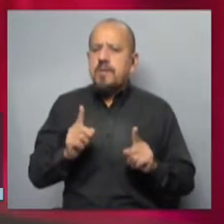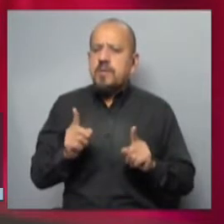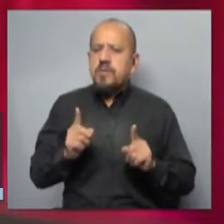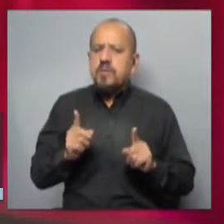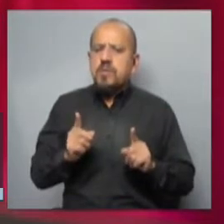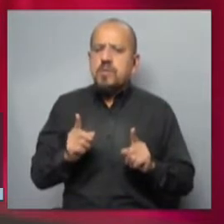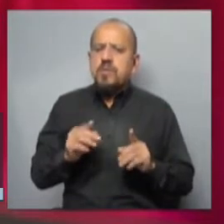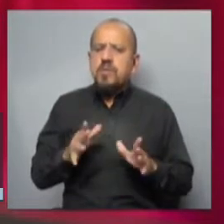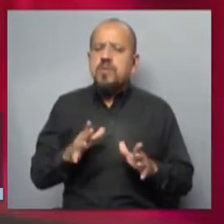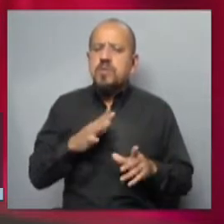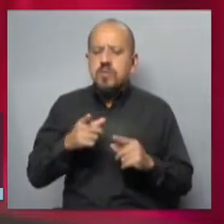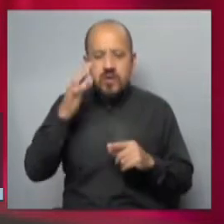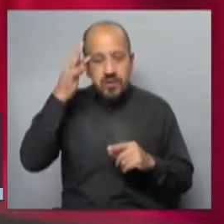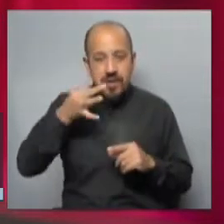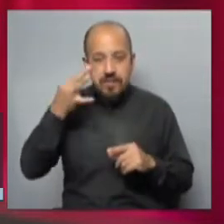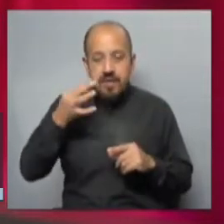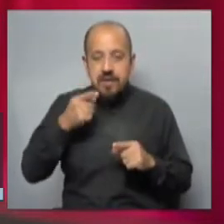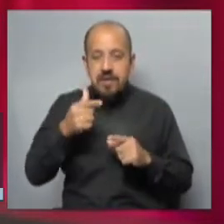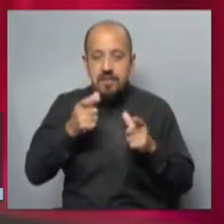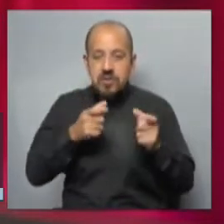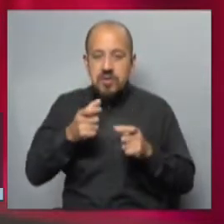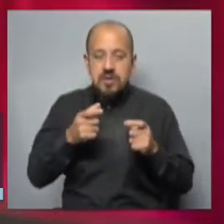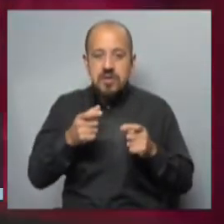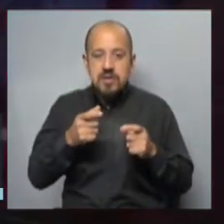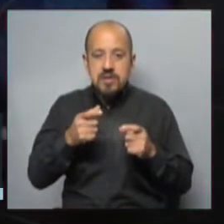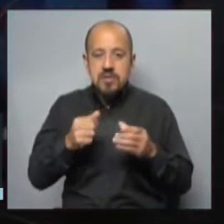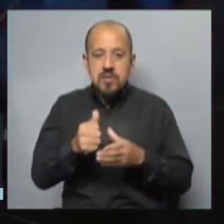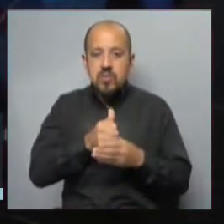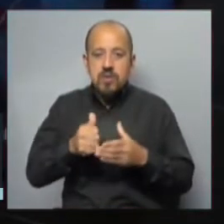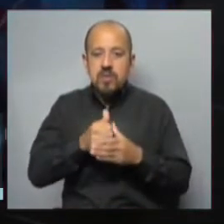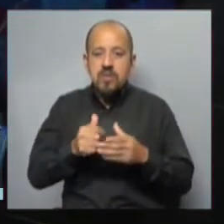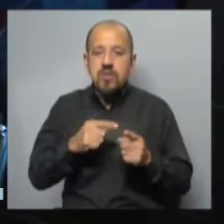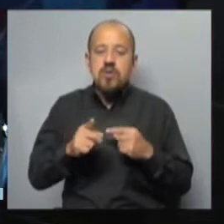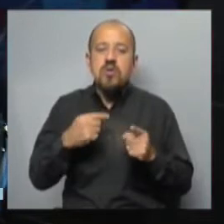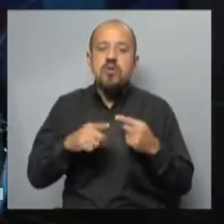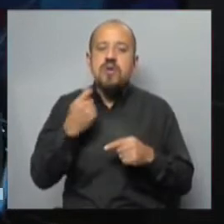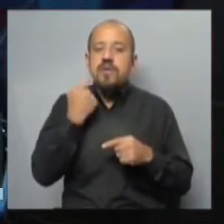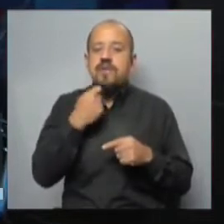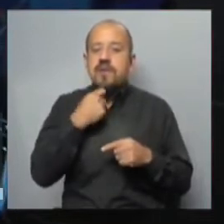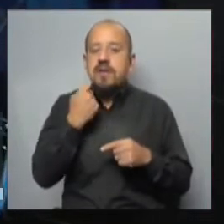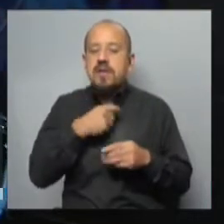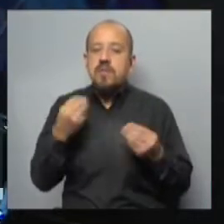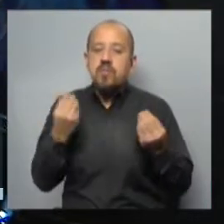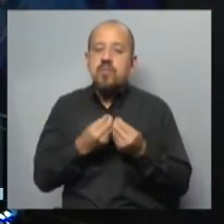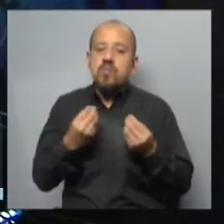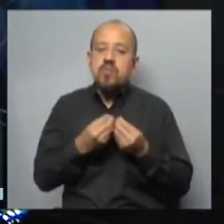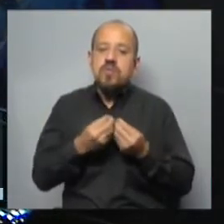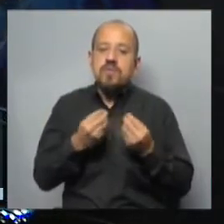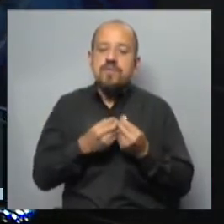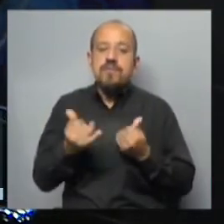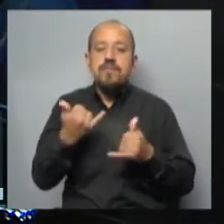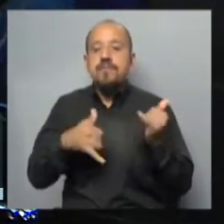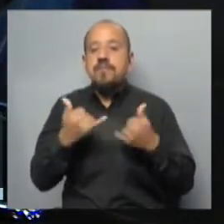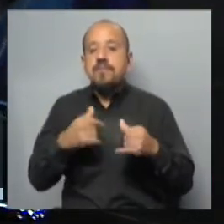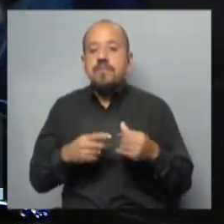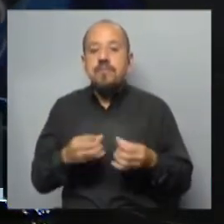como algo que es lo que realmente son las personas con autismo entonces falta mucha mucha información porque además